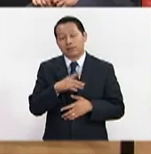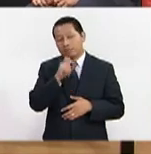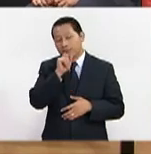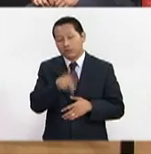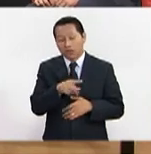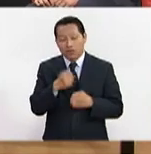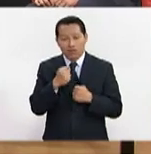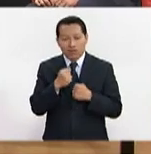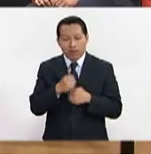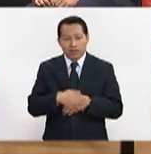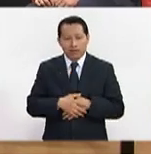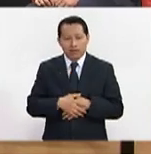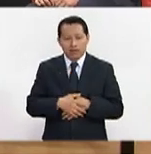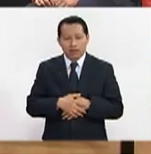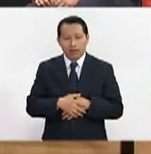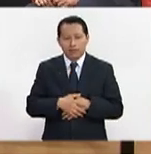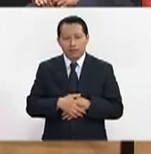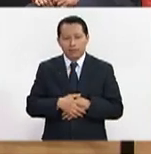estamos viendo es tremendo. Pues